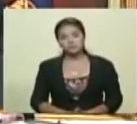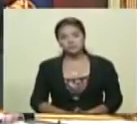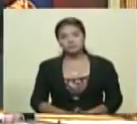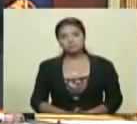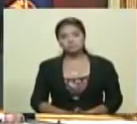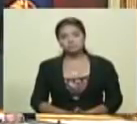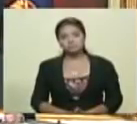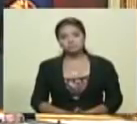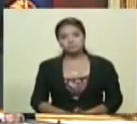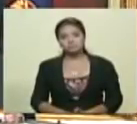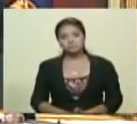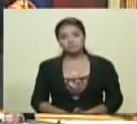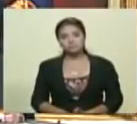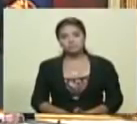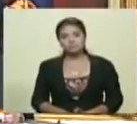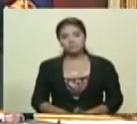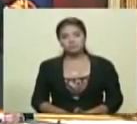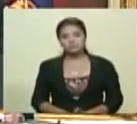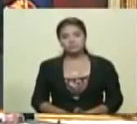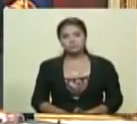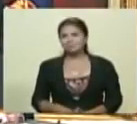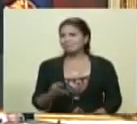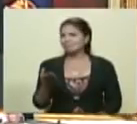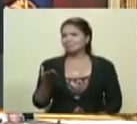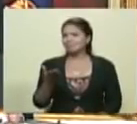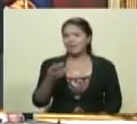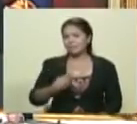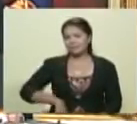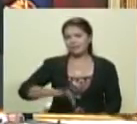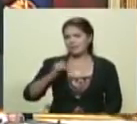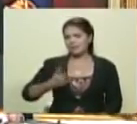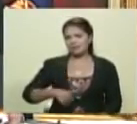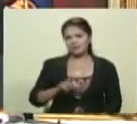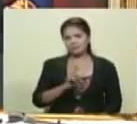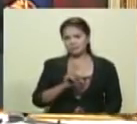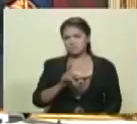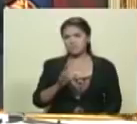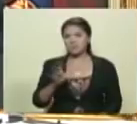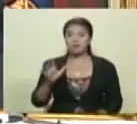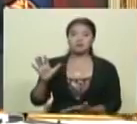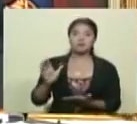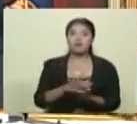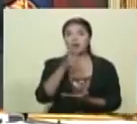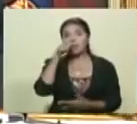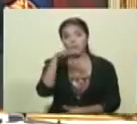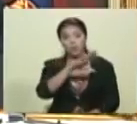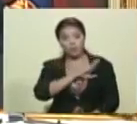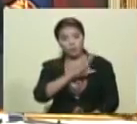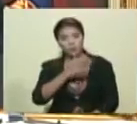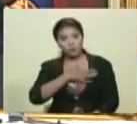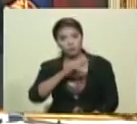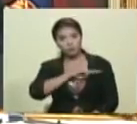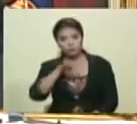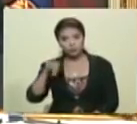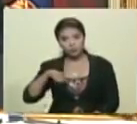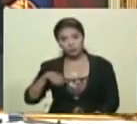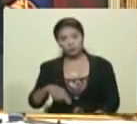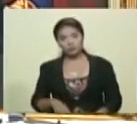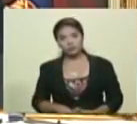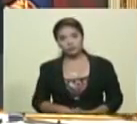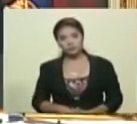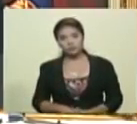Bueno, Mauricio Macri no tiene potestad para quitarle al pueblo venezolano lo que nos pertenece.